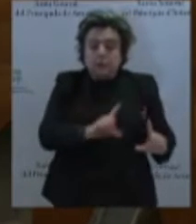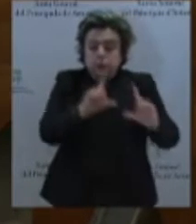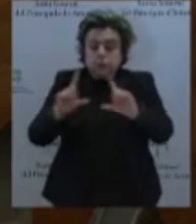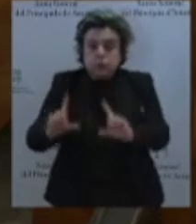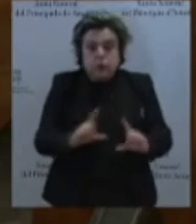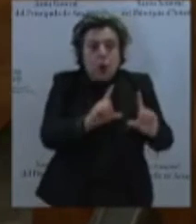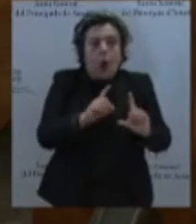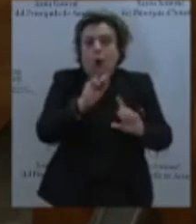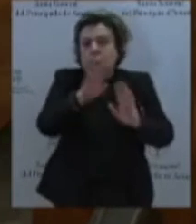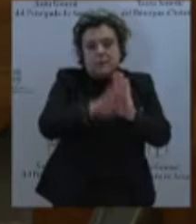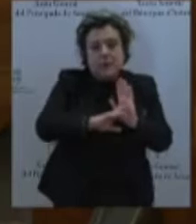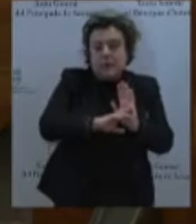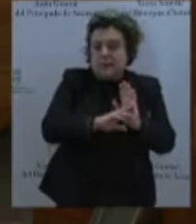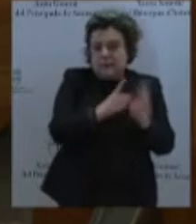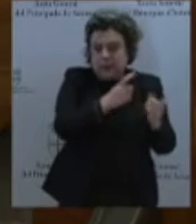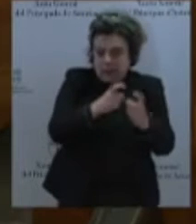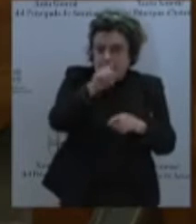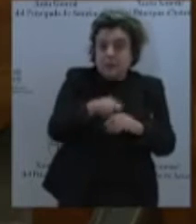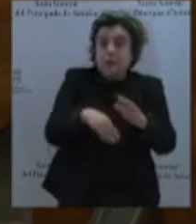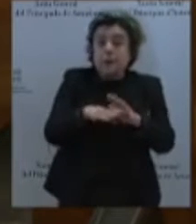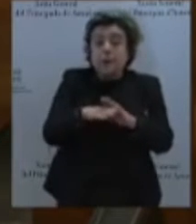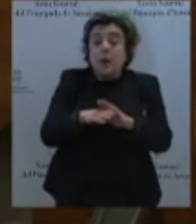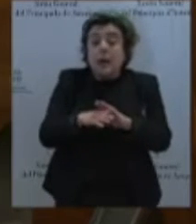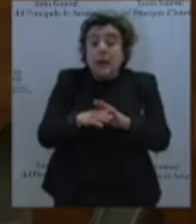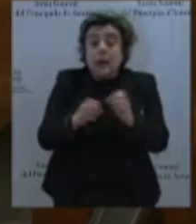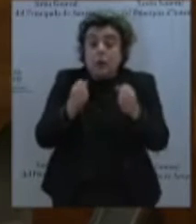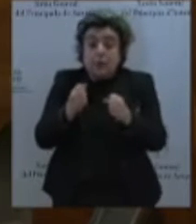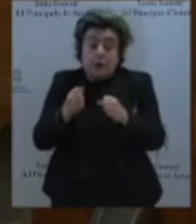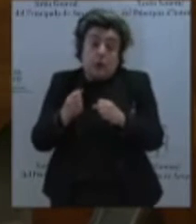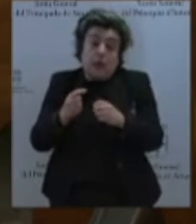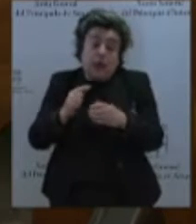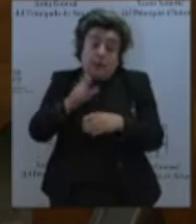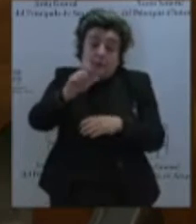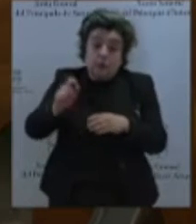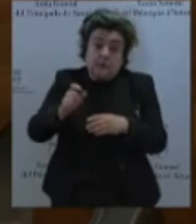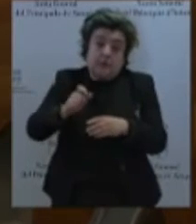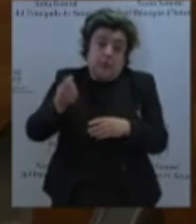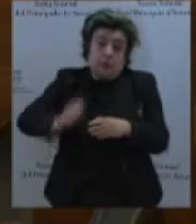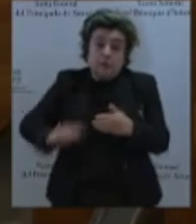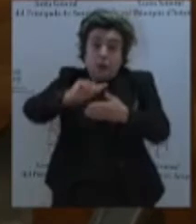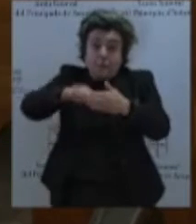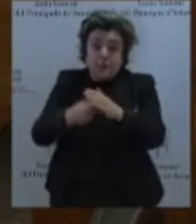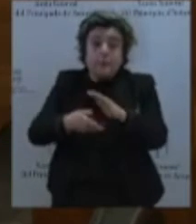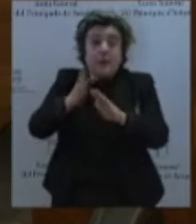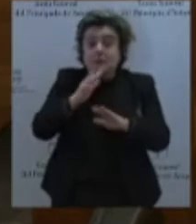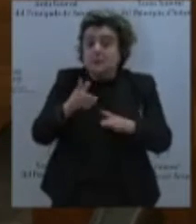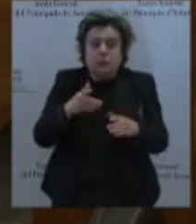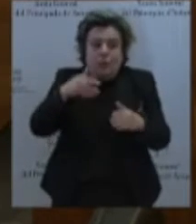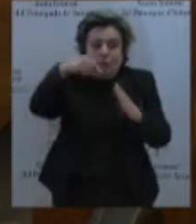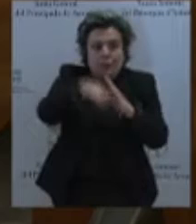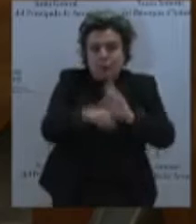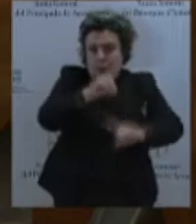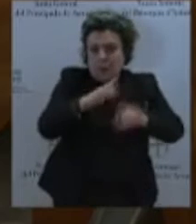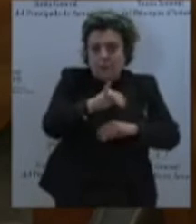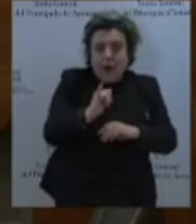hay un trasfondo, y es la carencia de personal que se está dando en toda España, como consecuencia de decisiones políticas que se adoptaron en el periodo